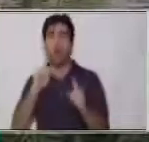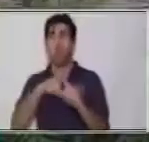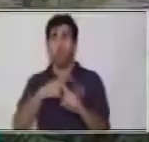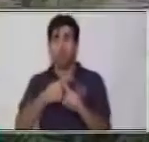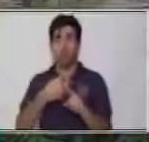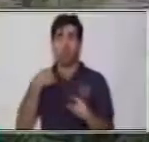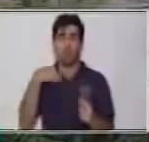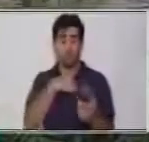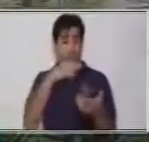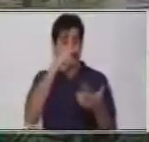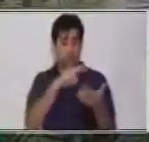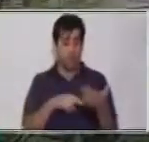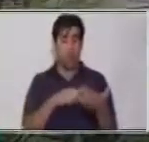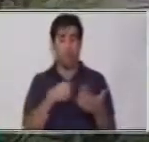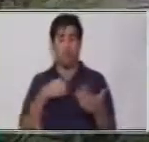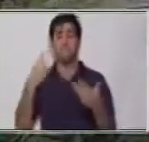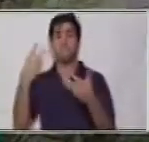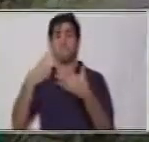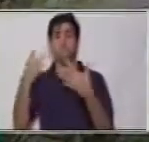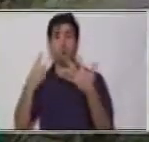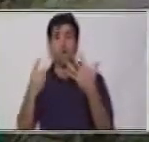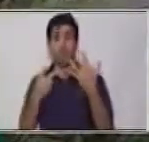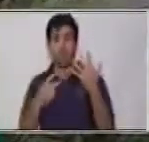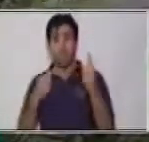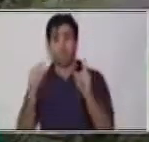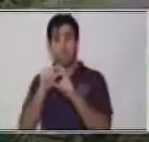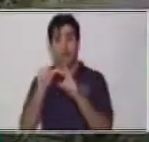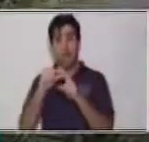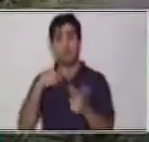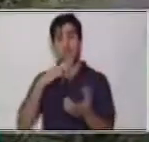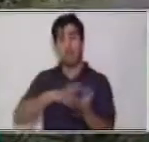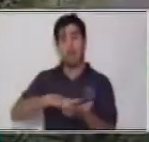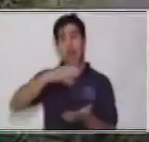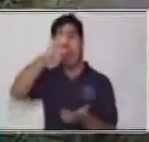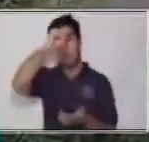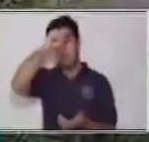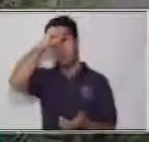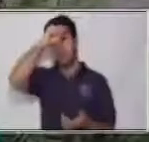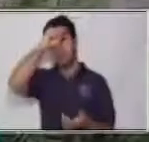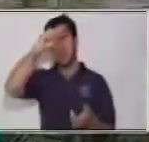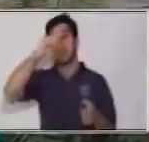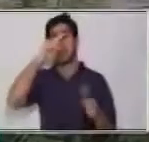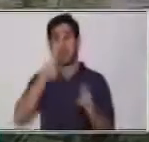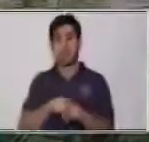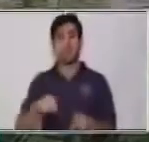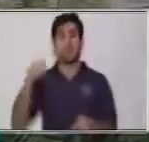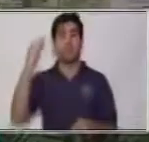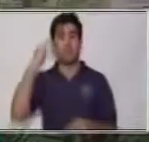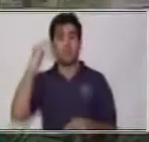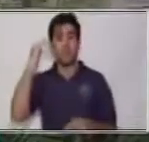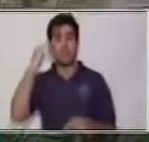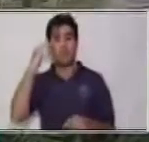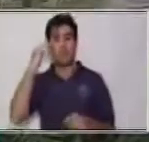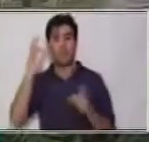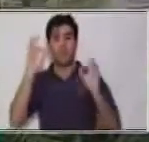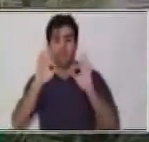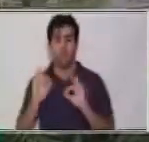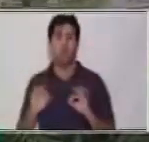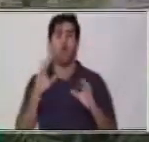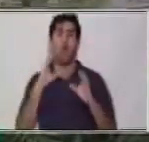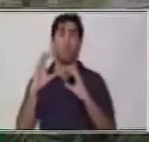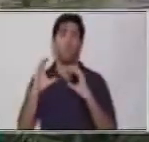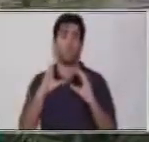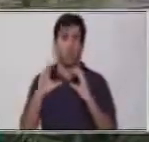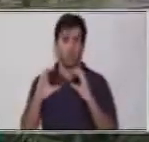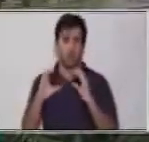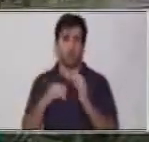de nuestro vocabulario y asimismo podemos identificar la intención comunicativa de los textos, es